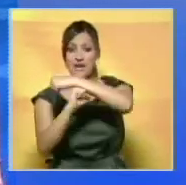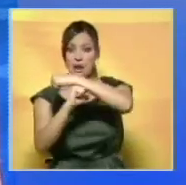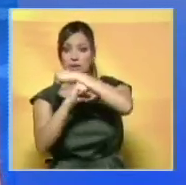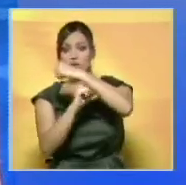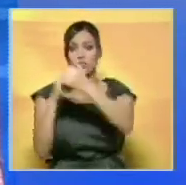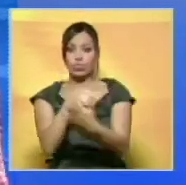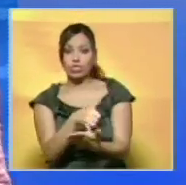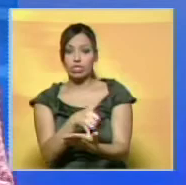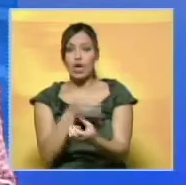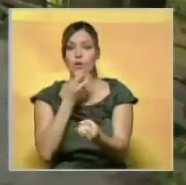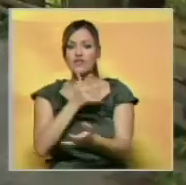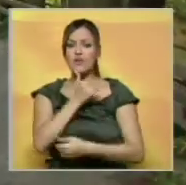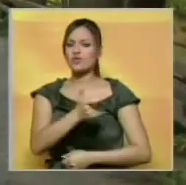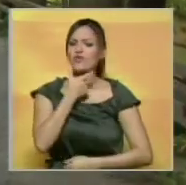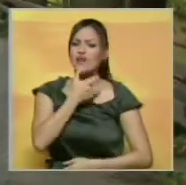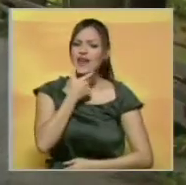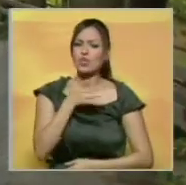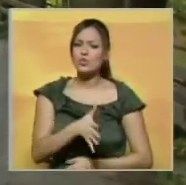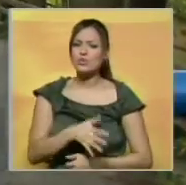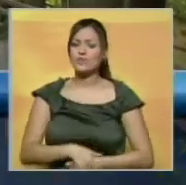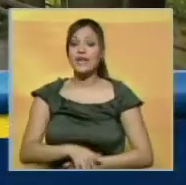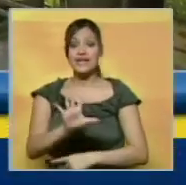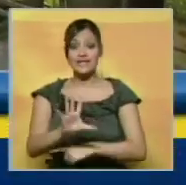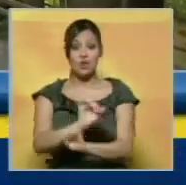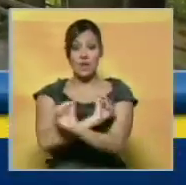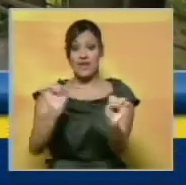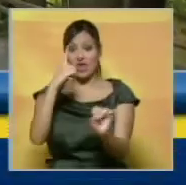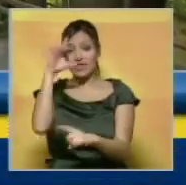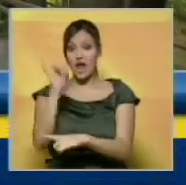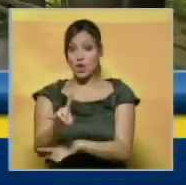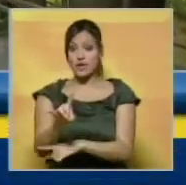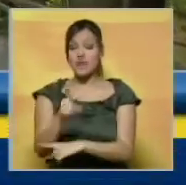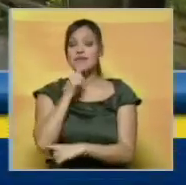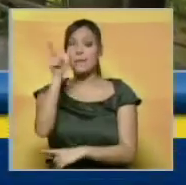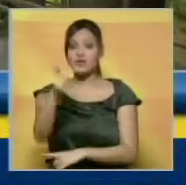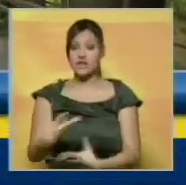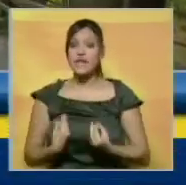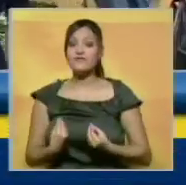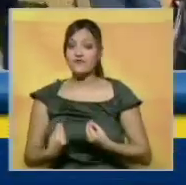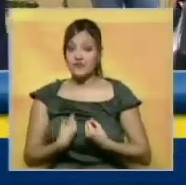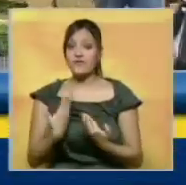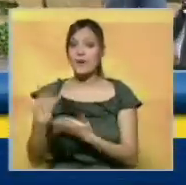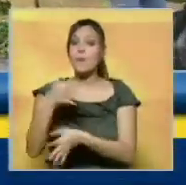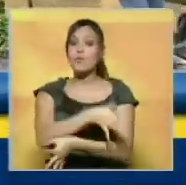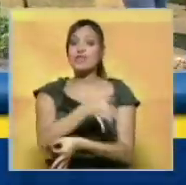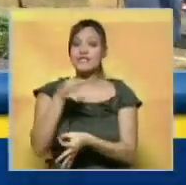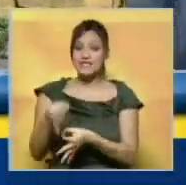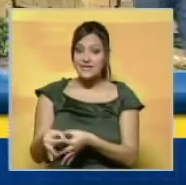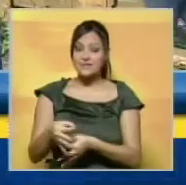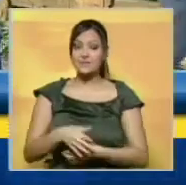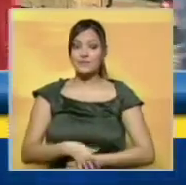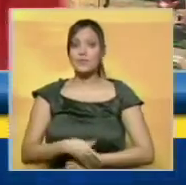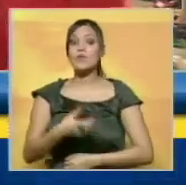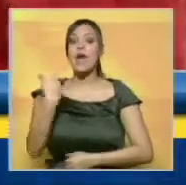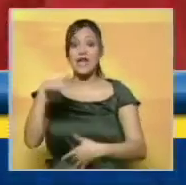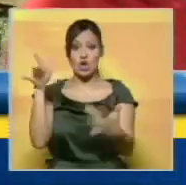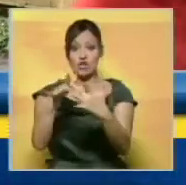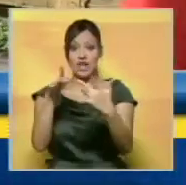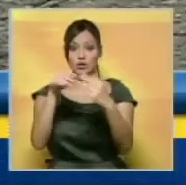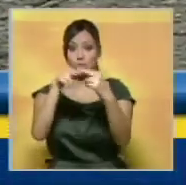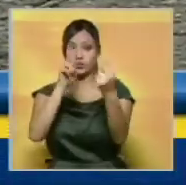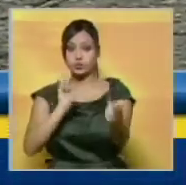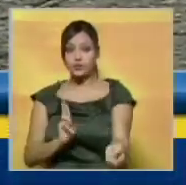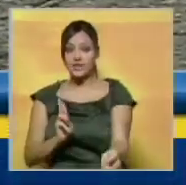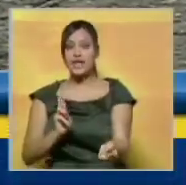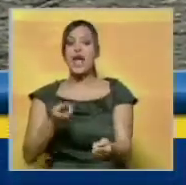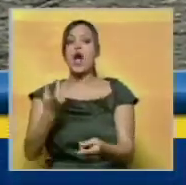Girón nos tiene el reporte. Desde las 5 de la mañana de este lunes, habitantes del sector El Clavo del municipio Acevedo Vía, que comunica a la región central